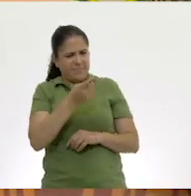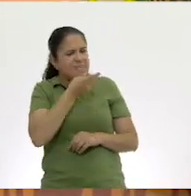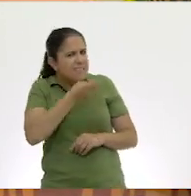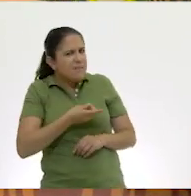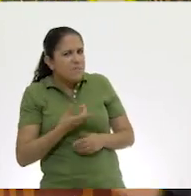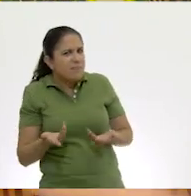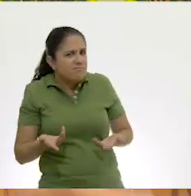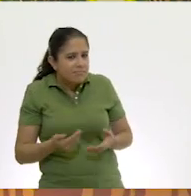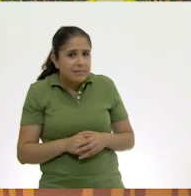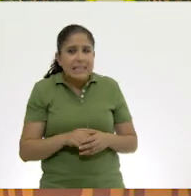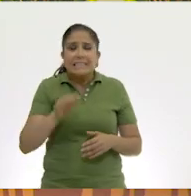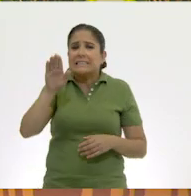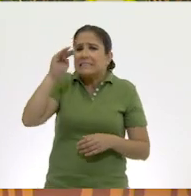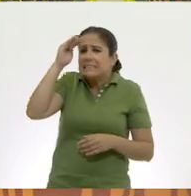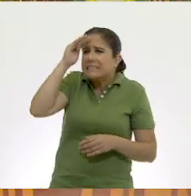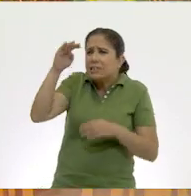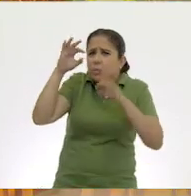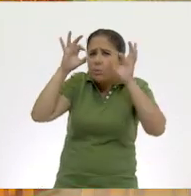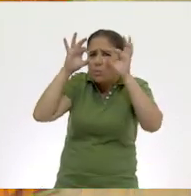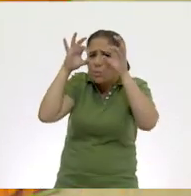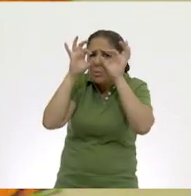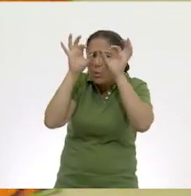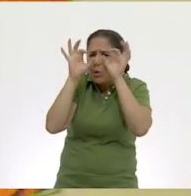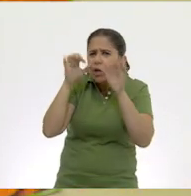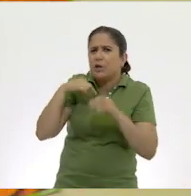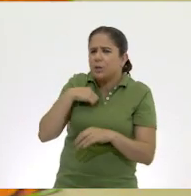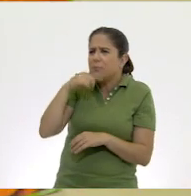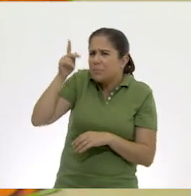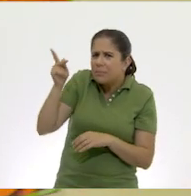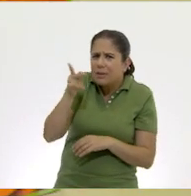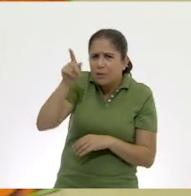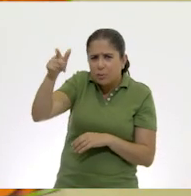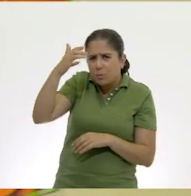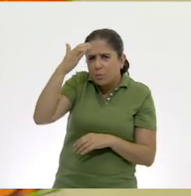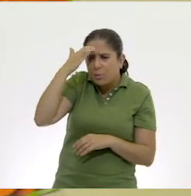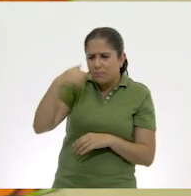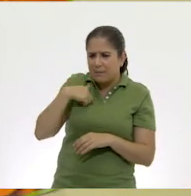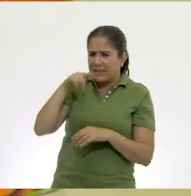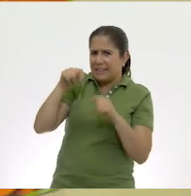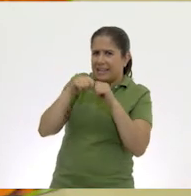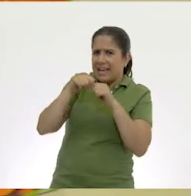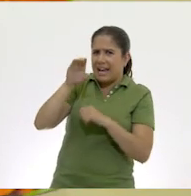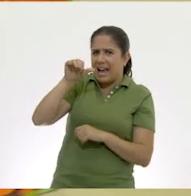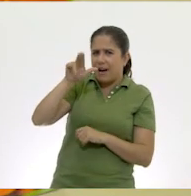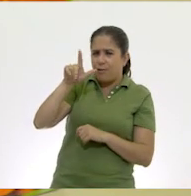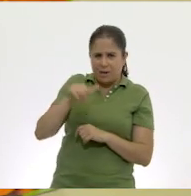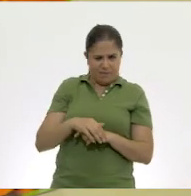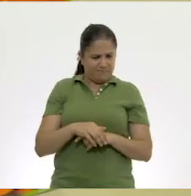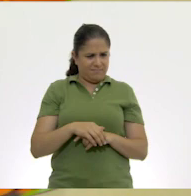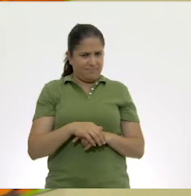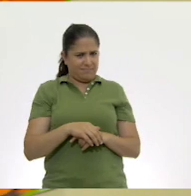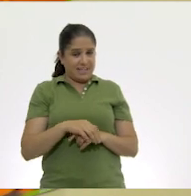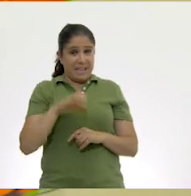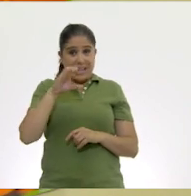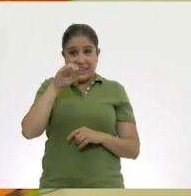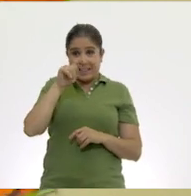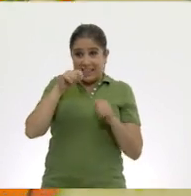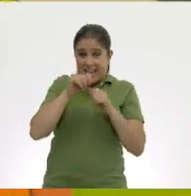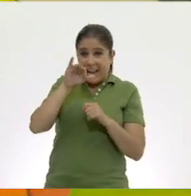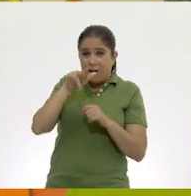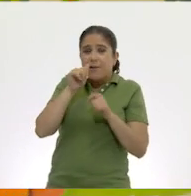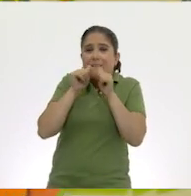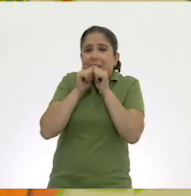ay señor quiero preguntarle si usted conoce a mi tía carola mi tía carol es una ardilla